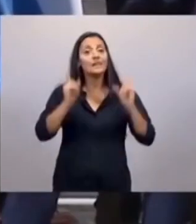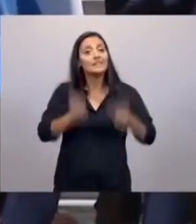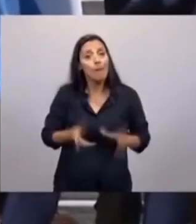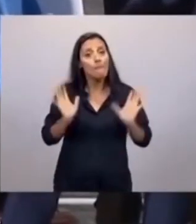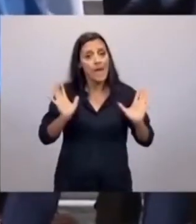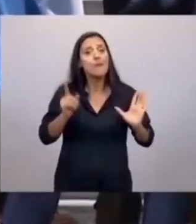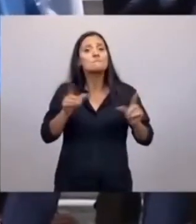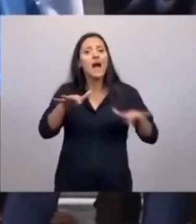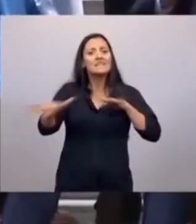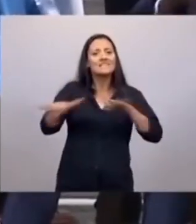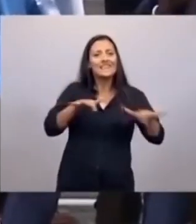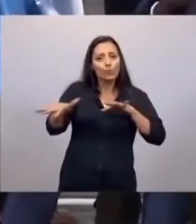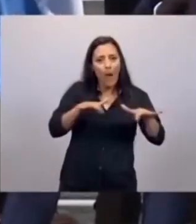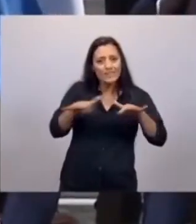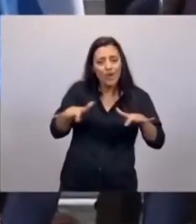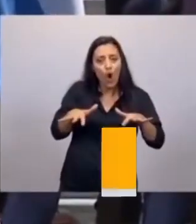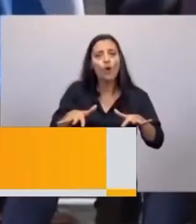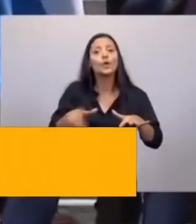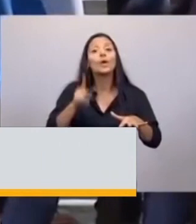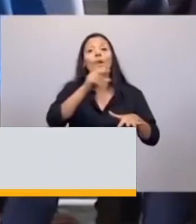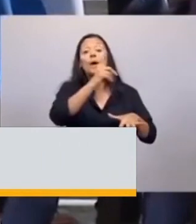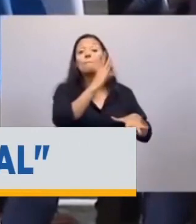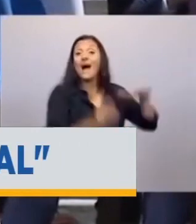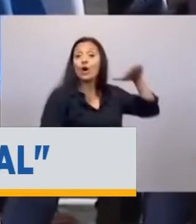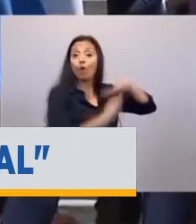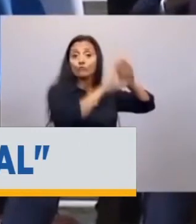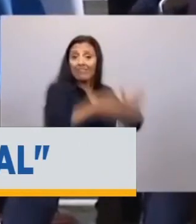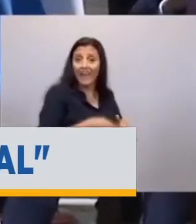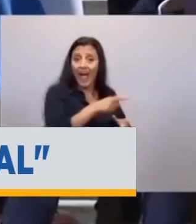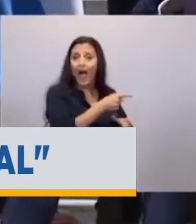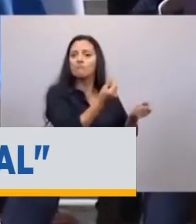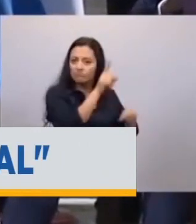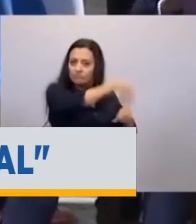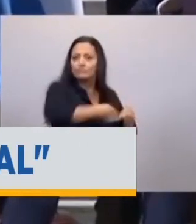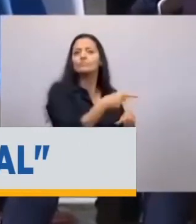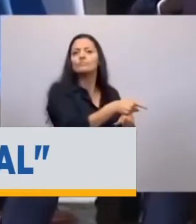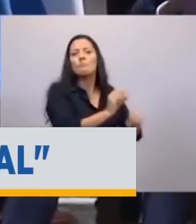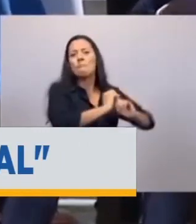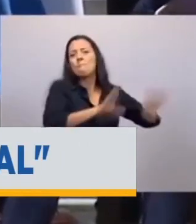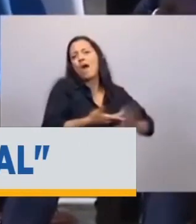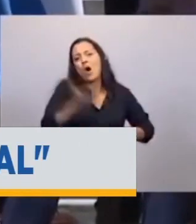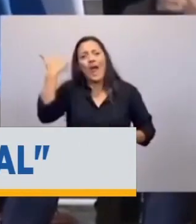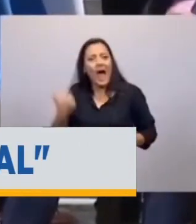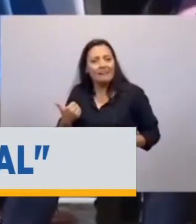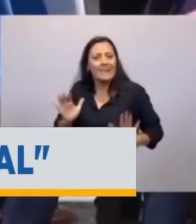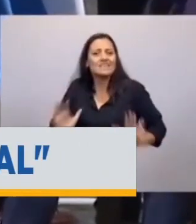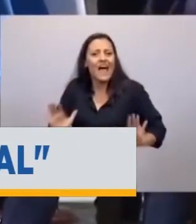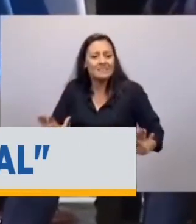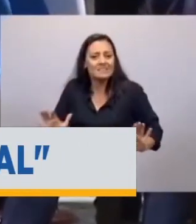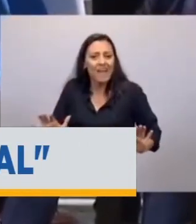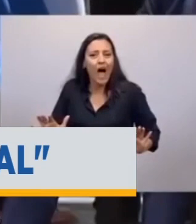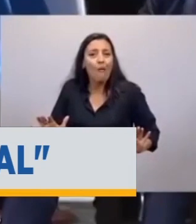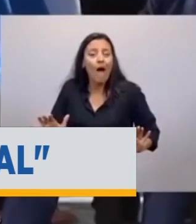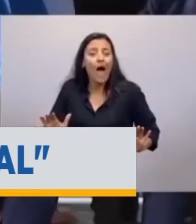Dada la situación de los pasivos remunerados del Banco Central, la cual es peor que la que había en la previa